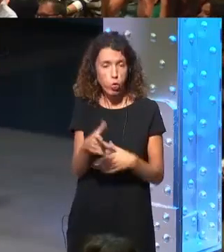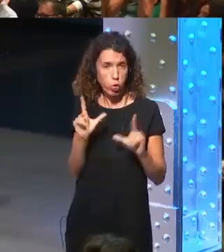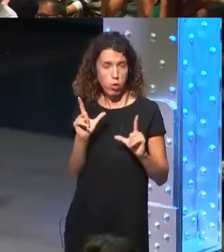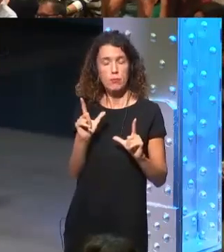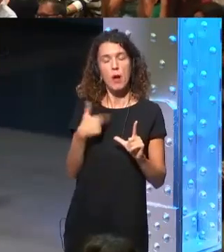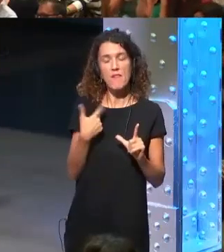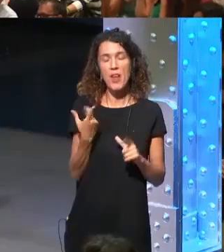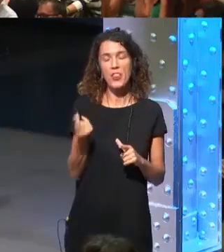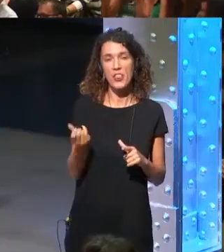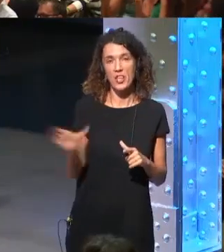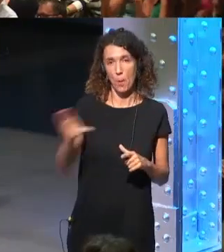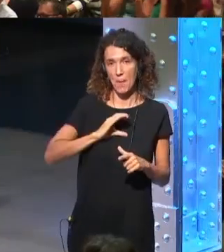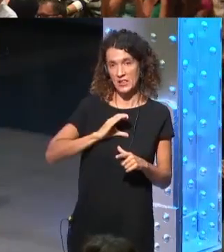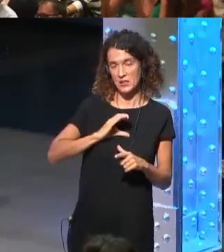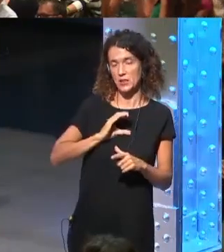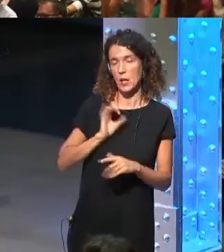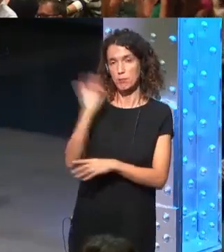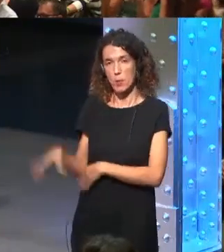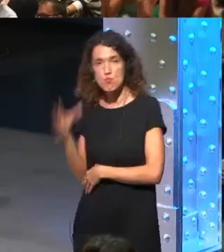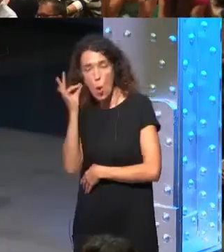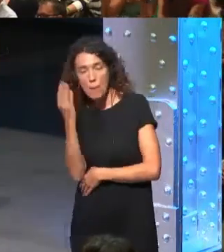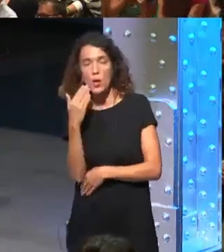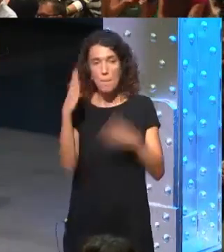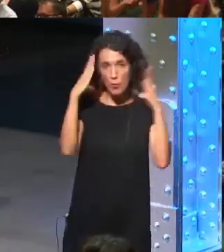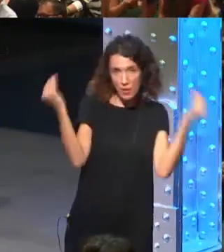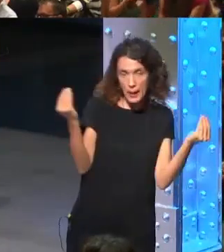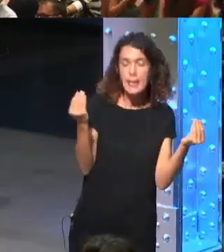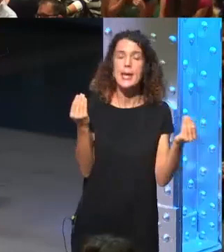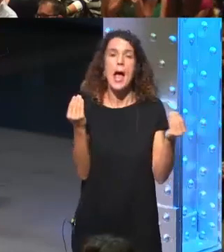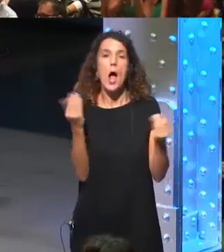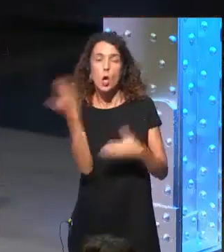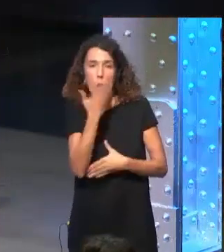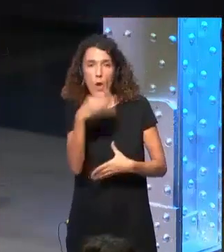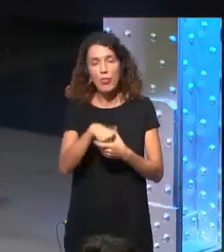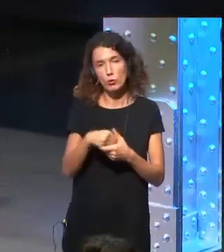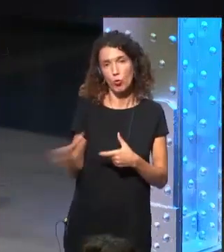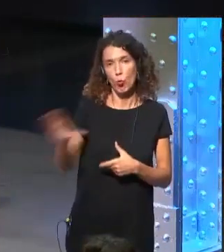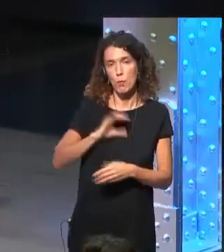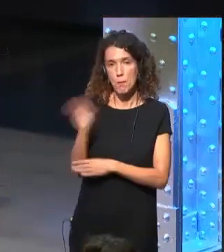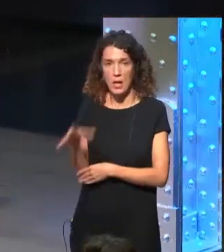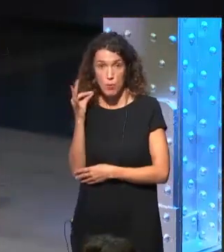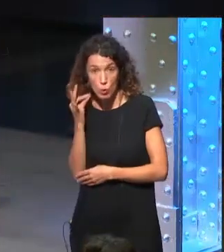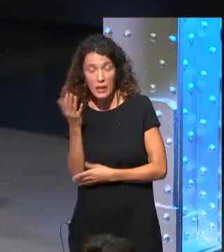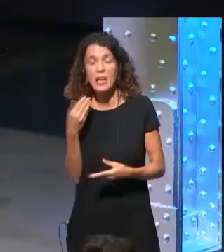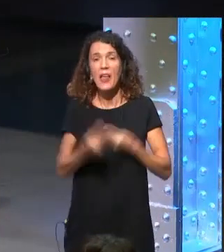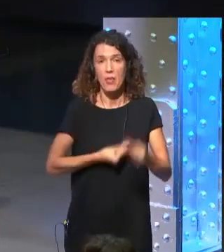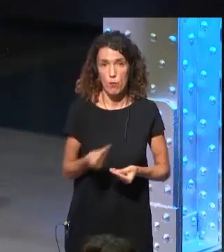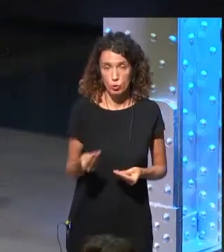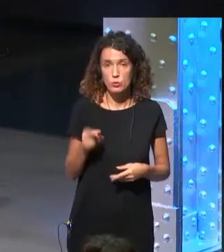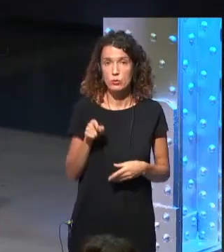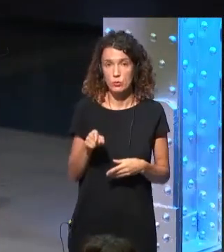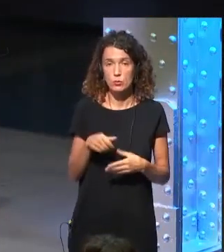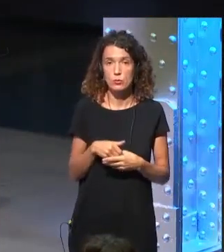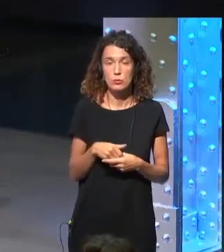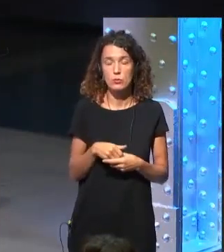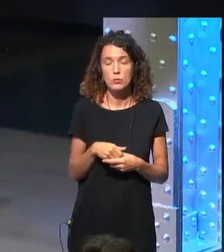de repente a ganar más dinero que las mujeres, ya sea en enfermería, en escuelas y demás. Entonces, ¿qué tenemos que hacer?